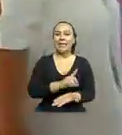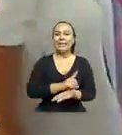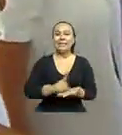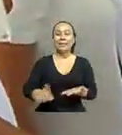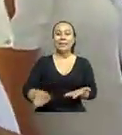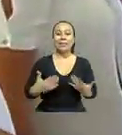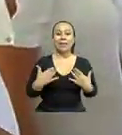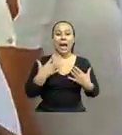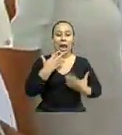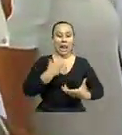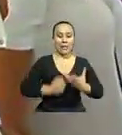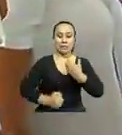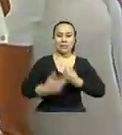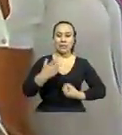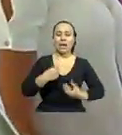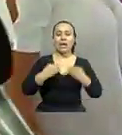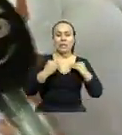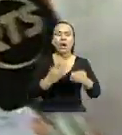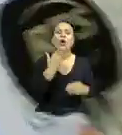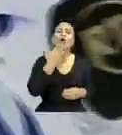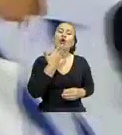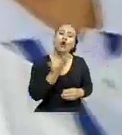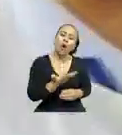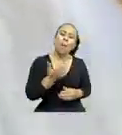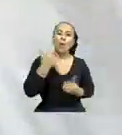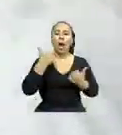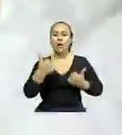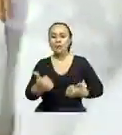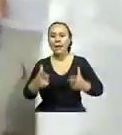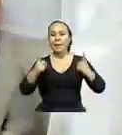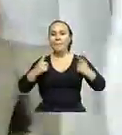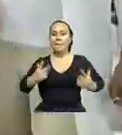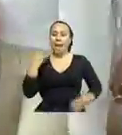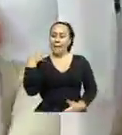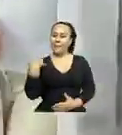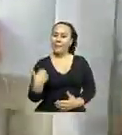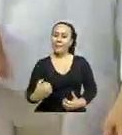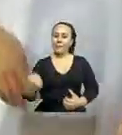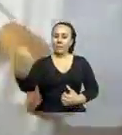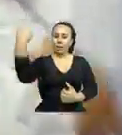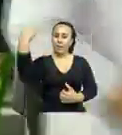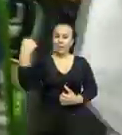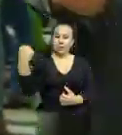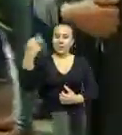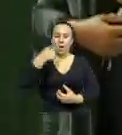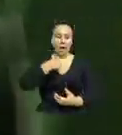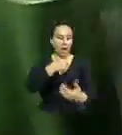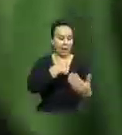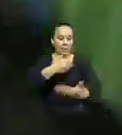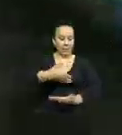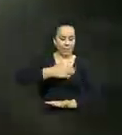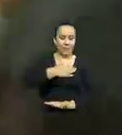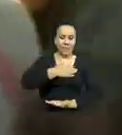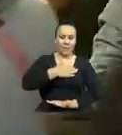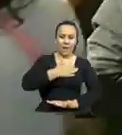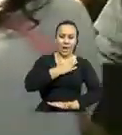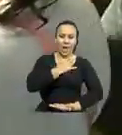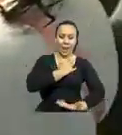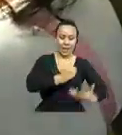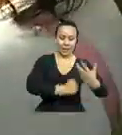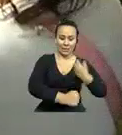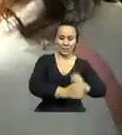darle toda la nutrición adecuada, todos los beneficios inmunológicos que provee. Ahorita estamos con distintos